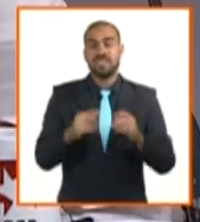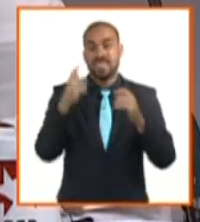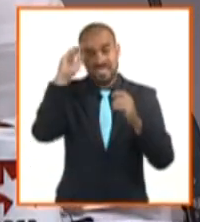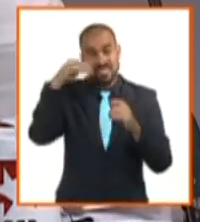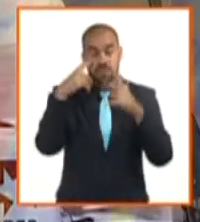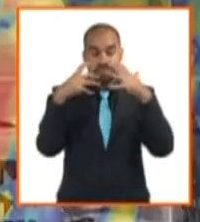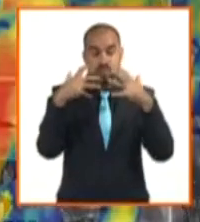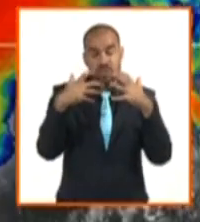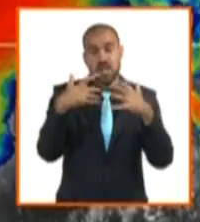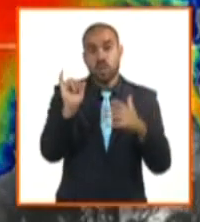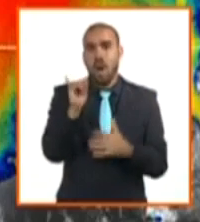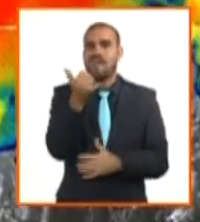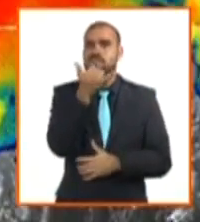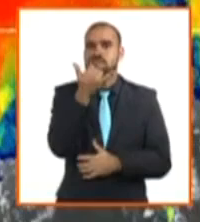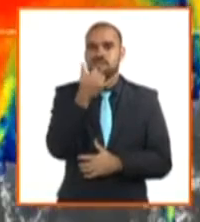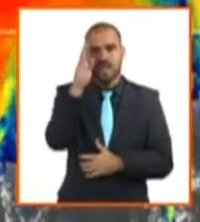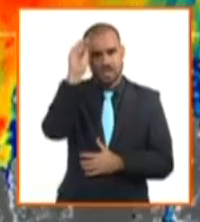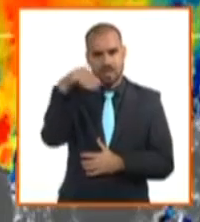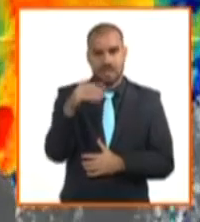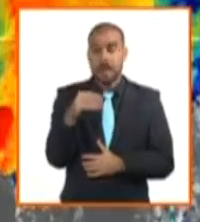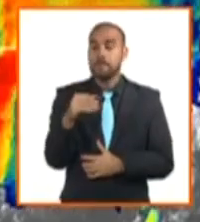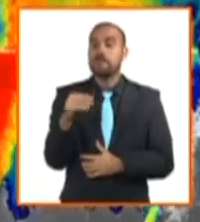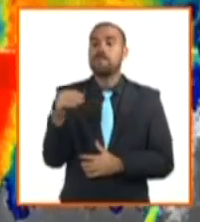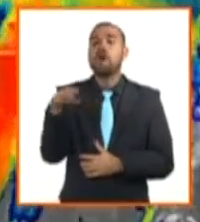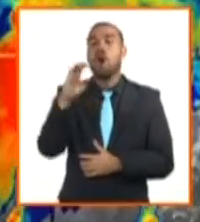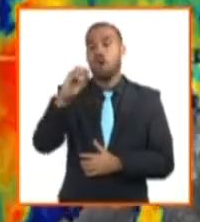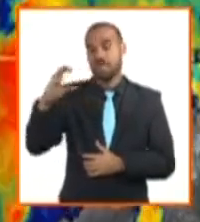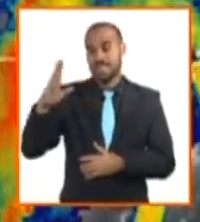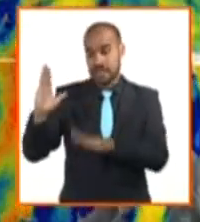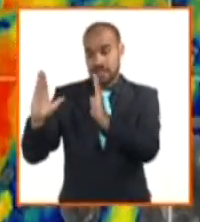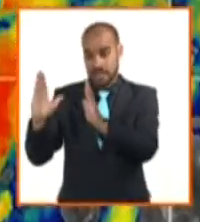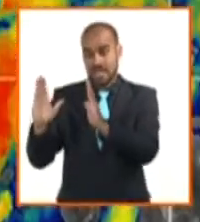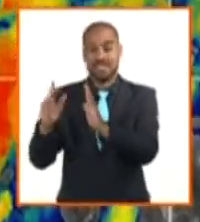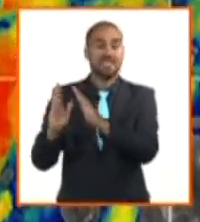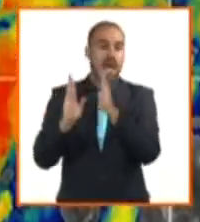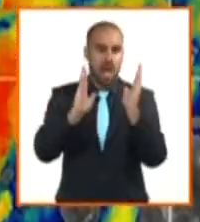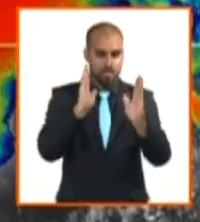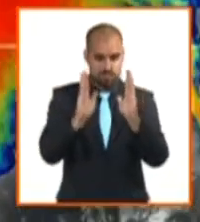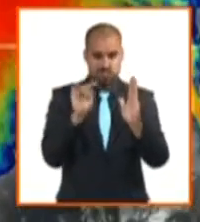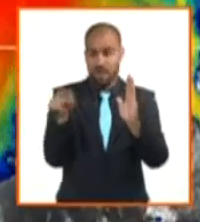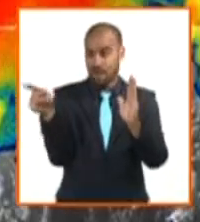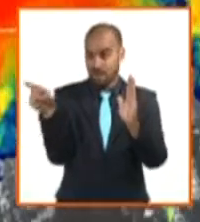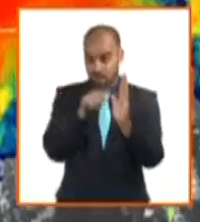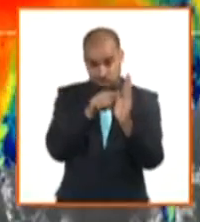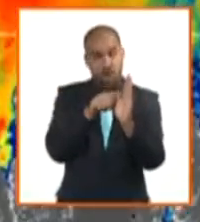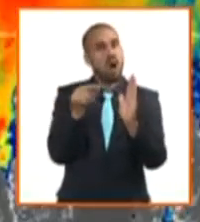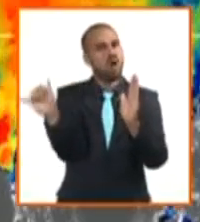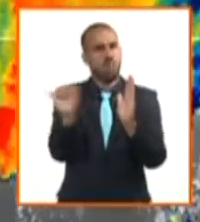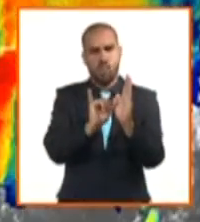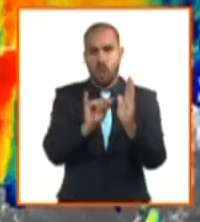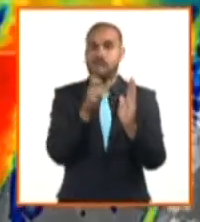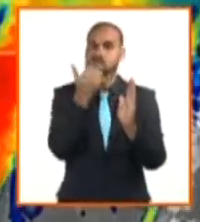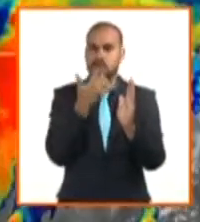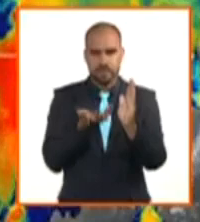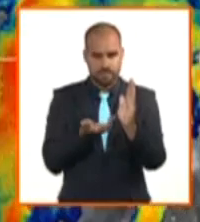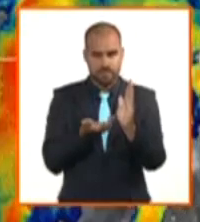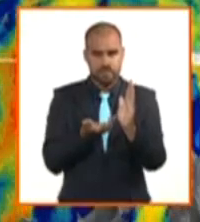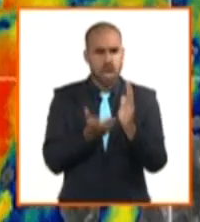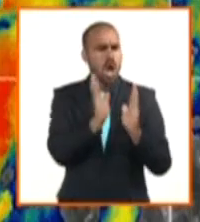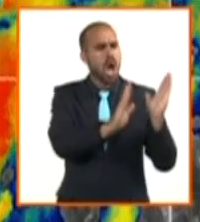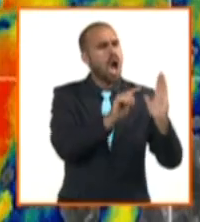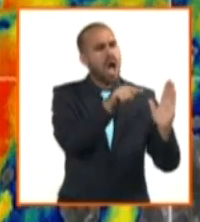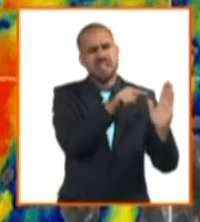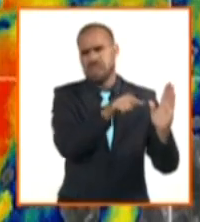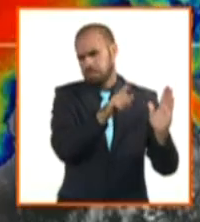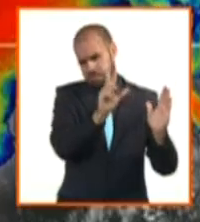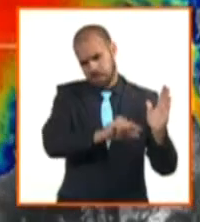no ha sido así tanto en oriente pero de todas maneras se complementan por lo tanto toda la red del instituto de meteorología las 68